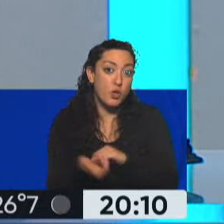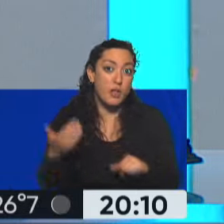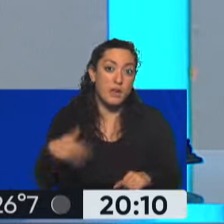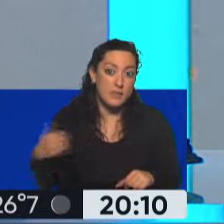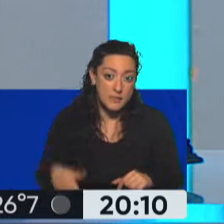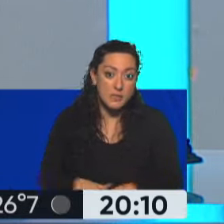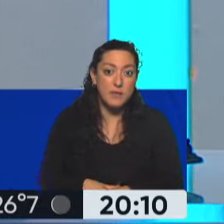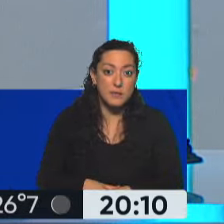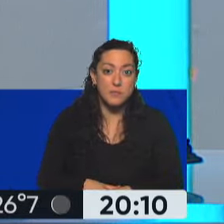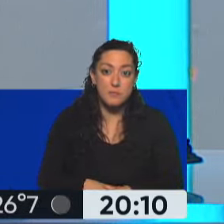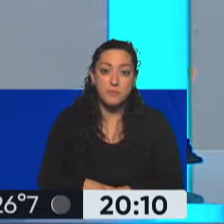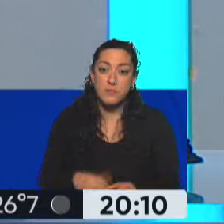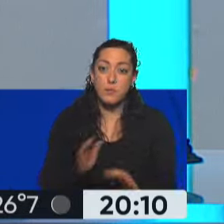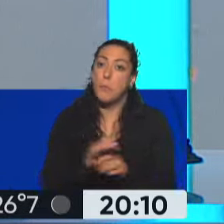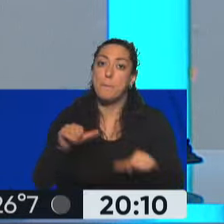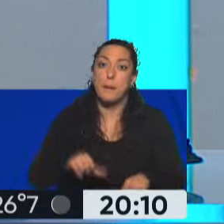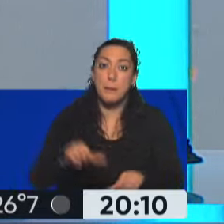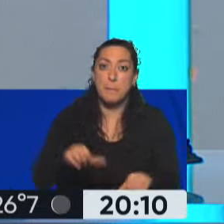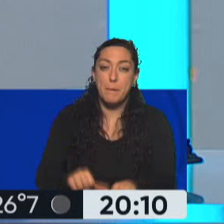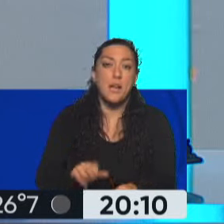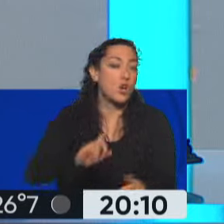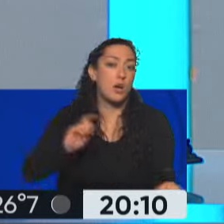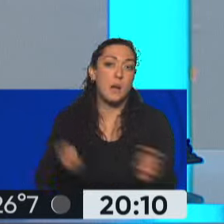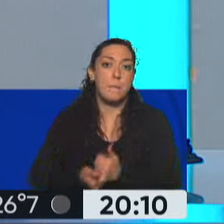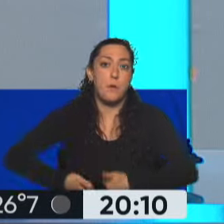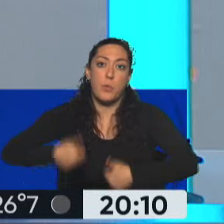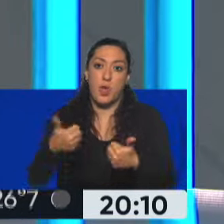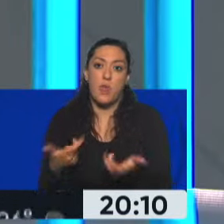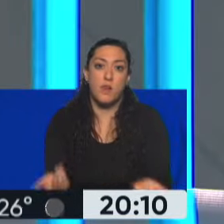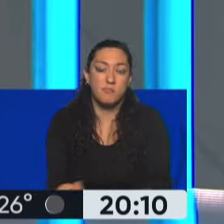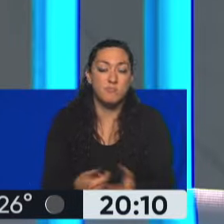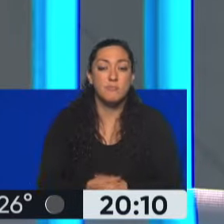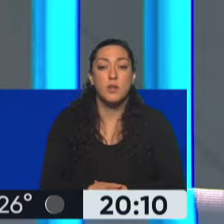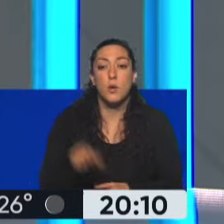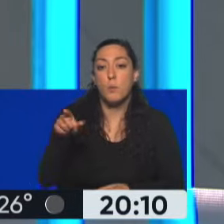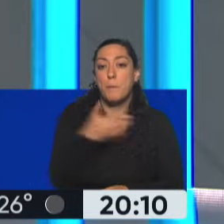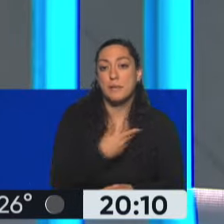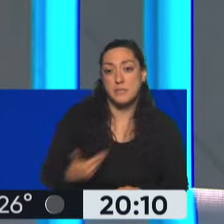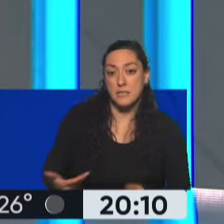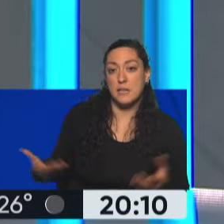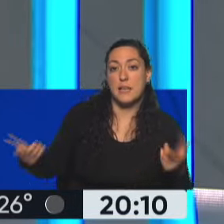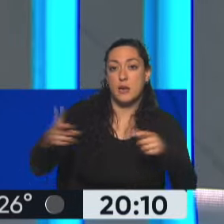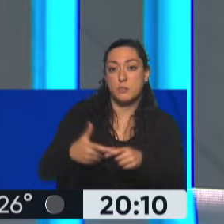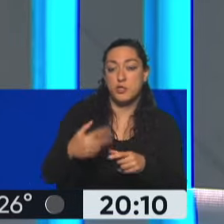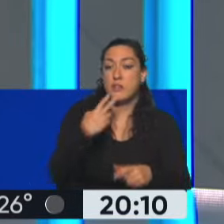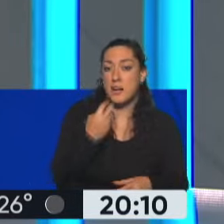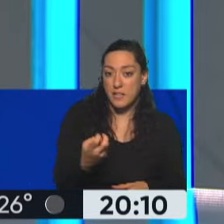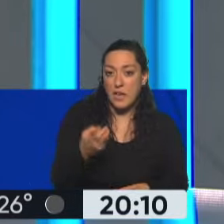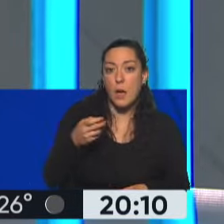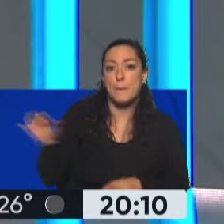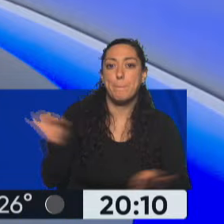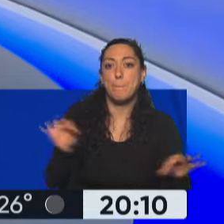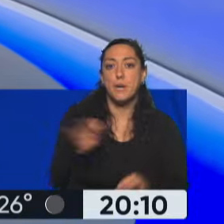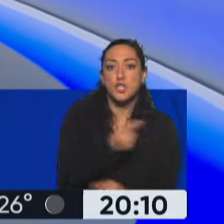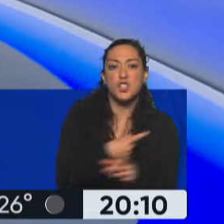de transformarla y salir de la decadencia en la que estábamos diputado usted preside la comisión de energía correcto qué proyectos